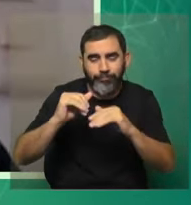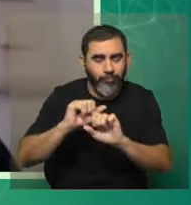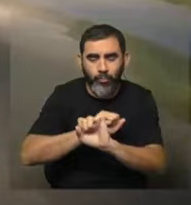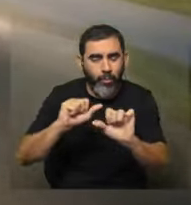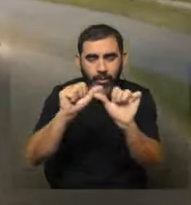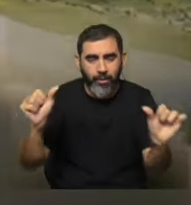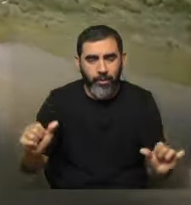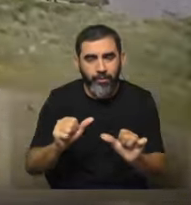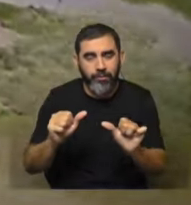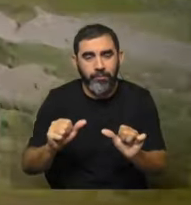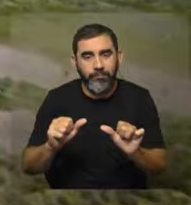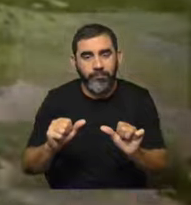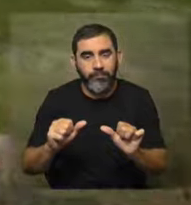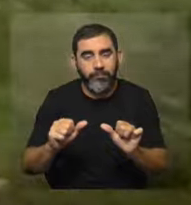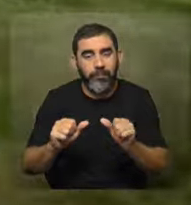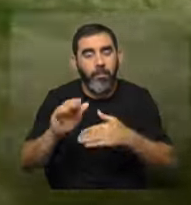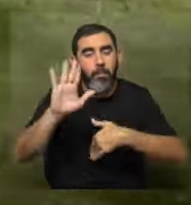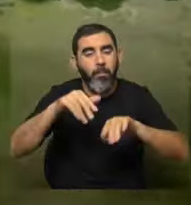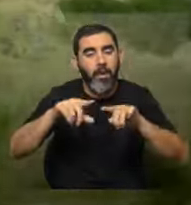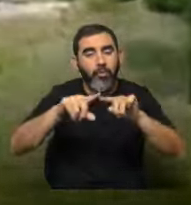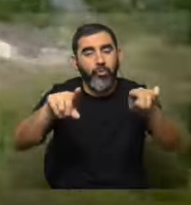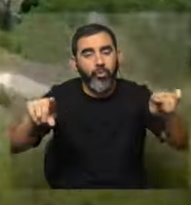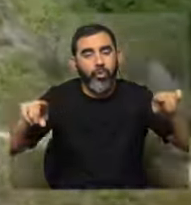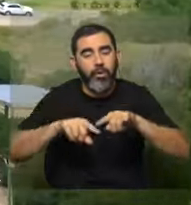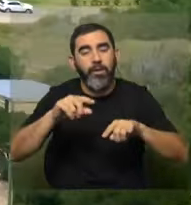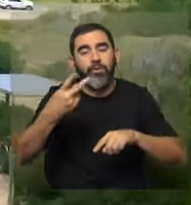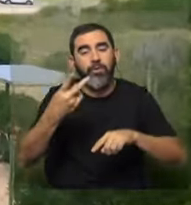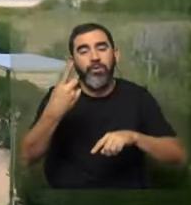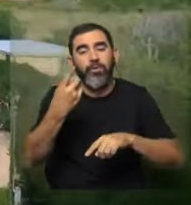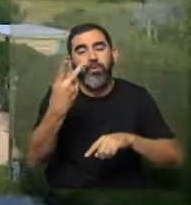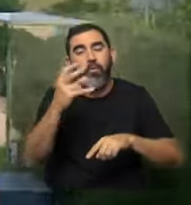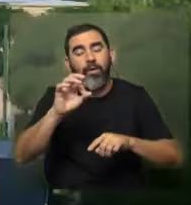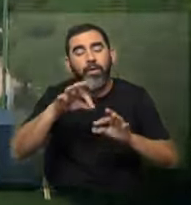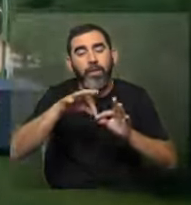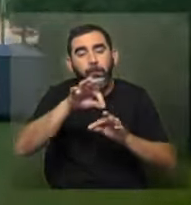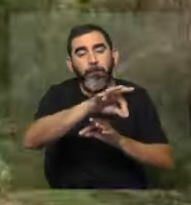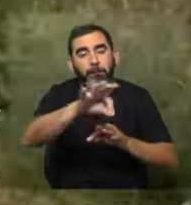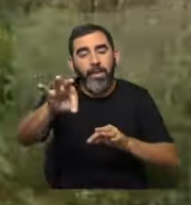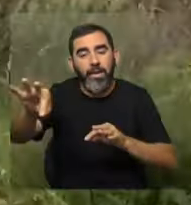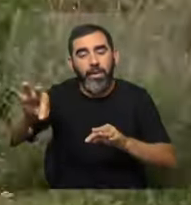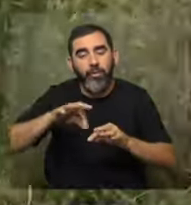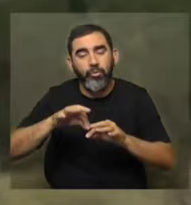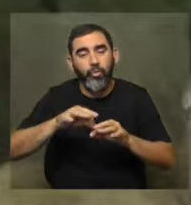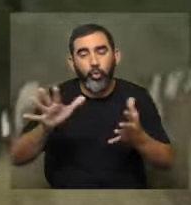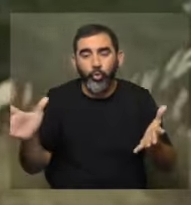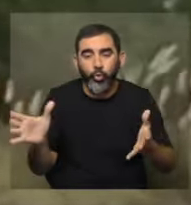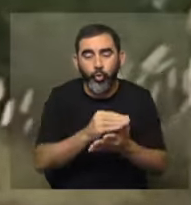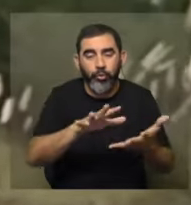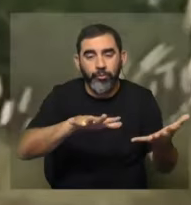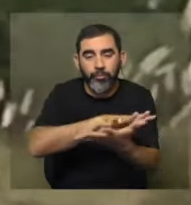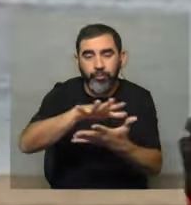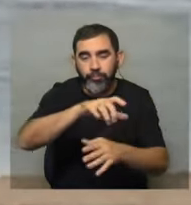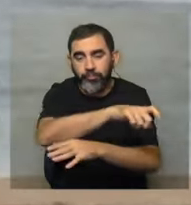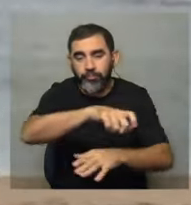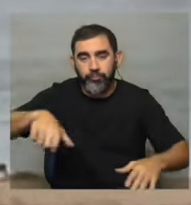hacer el ancho mayor del padrón es de 120 m desde la línea de Ribera Eso quiere decir que toda la superficie de esta